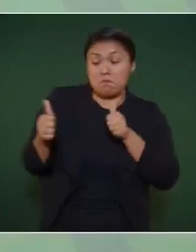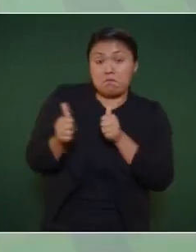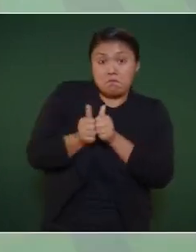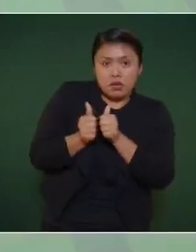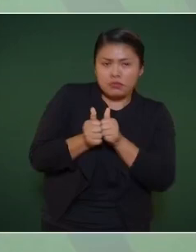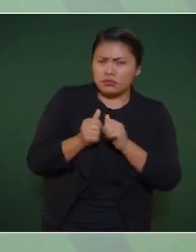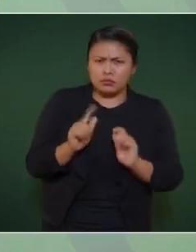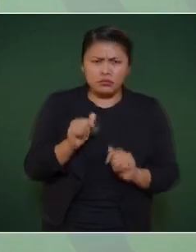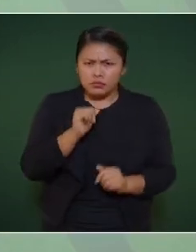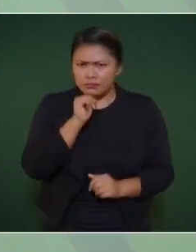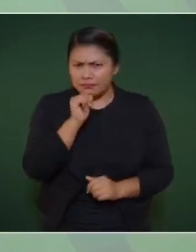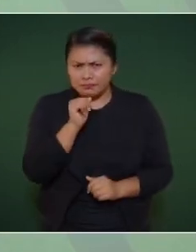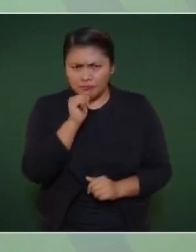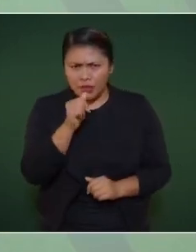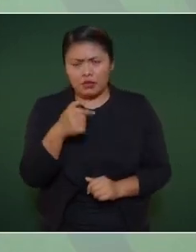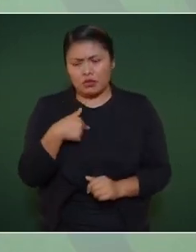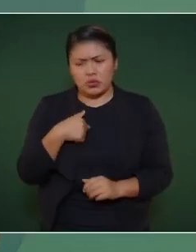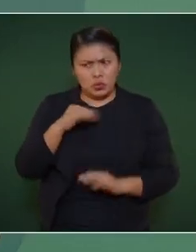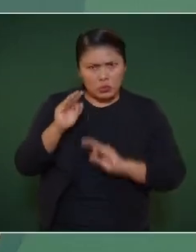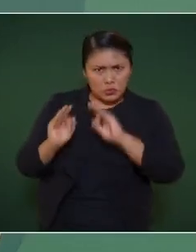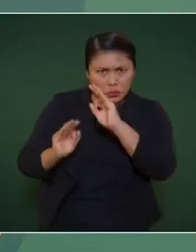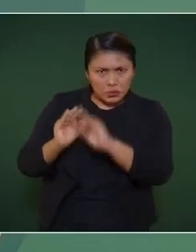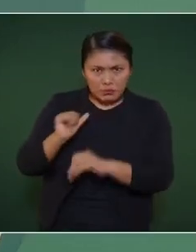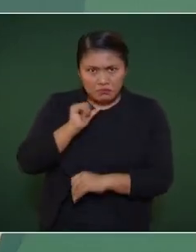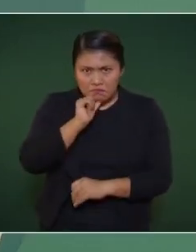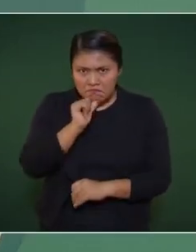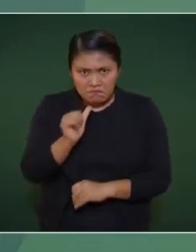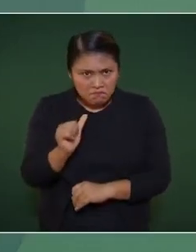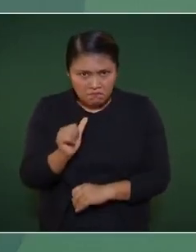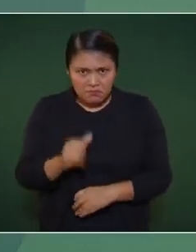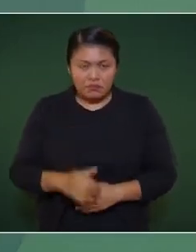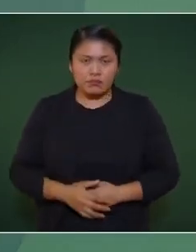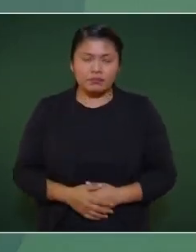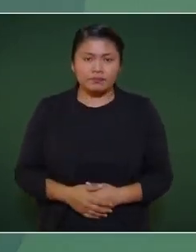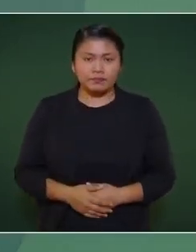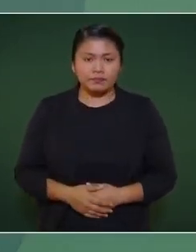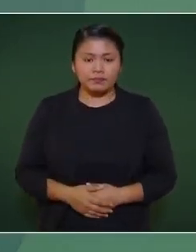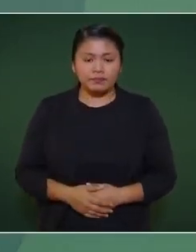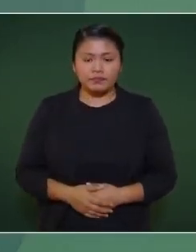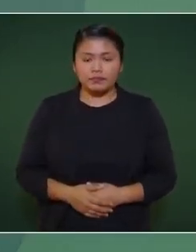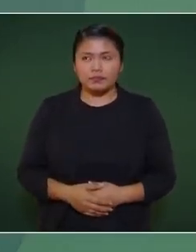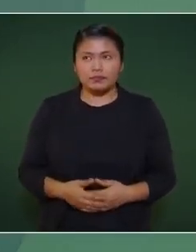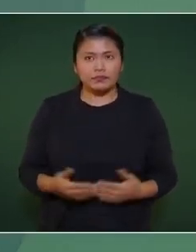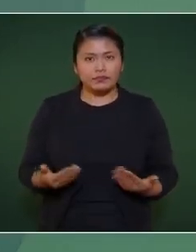está atendiendo el asunto. Ya estamos por